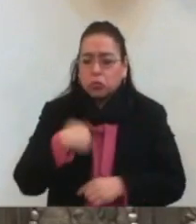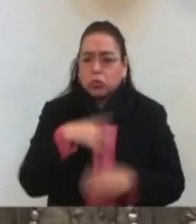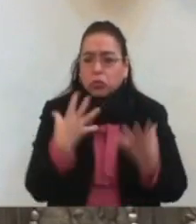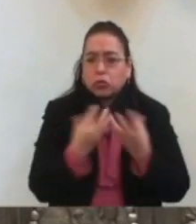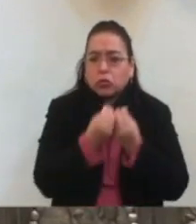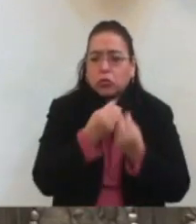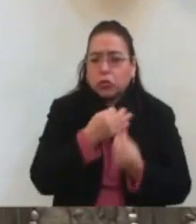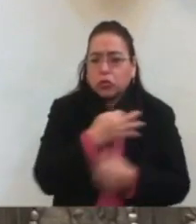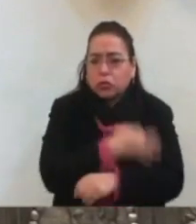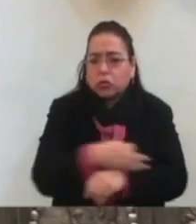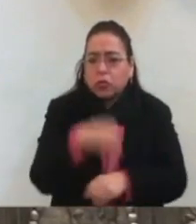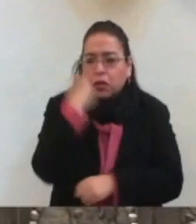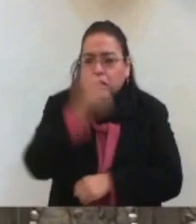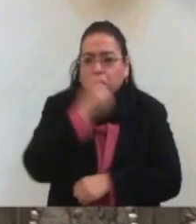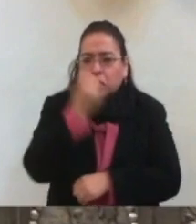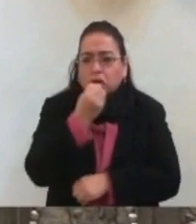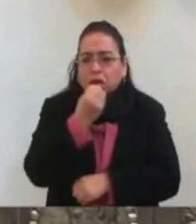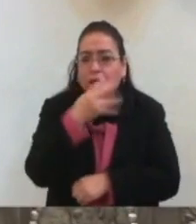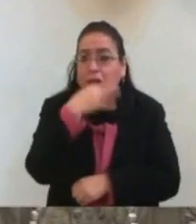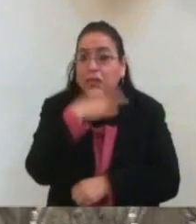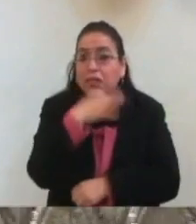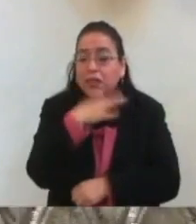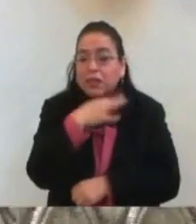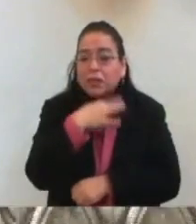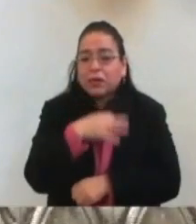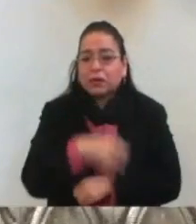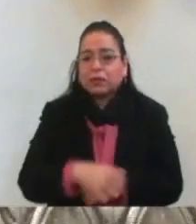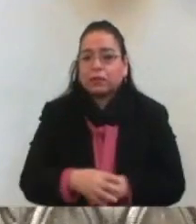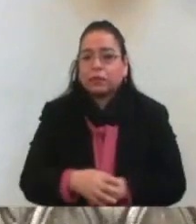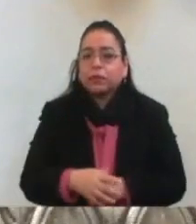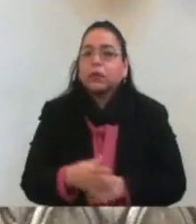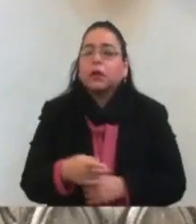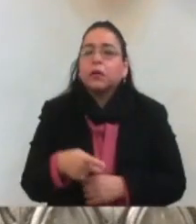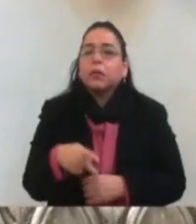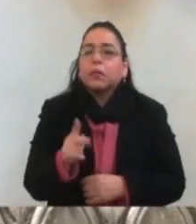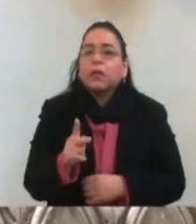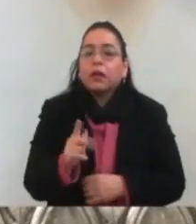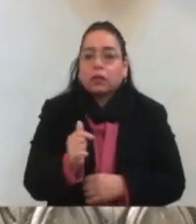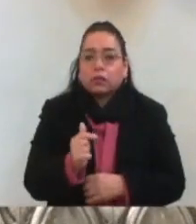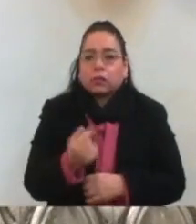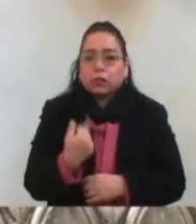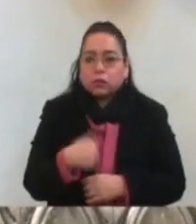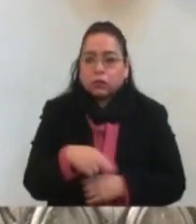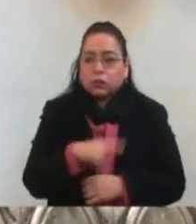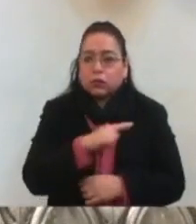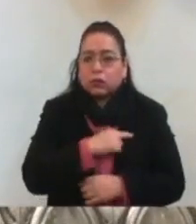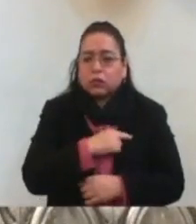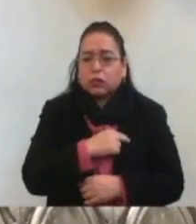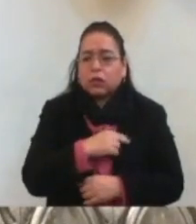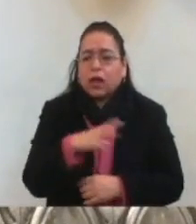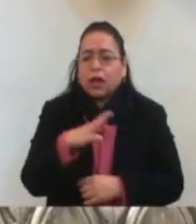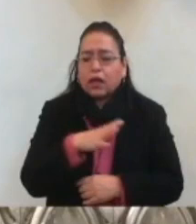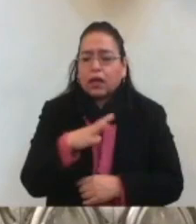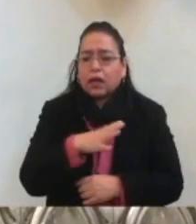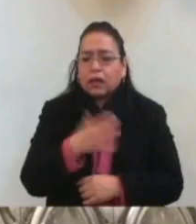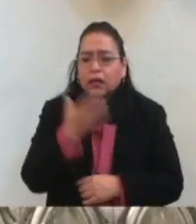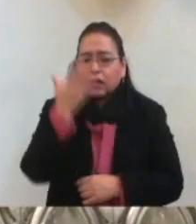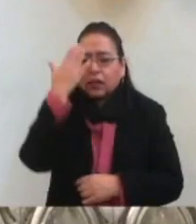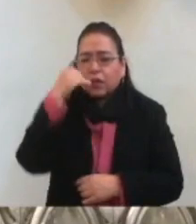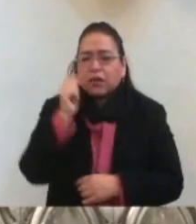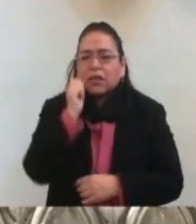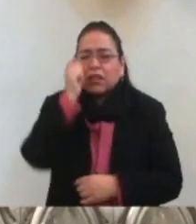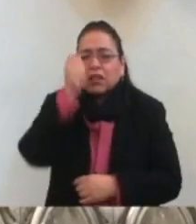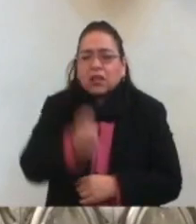pero para ello hay que comprender qué significa este tiempo que es tiempo de